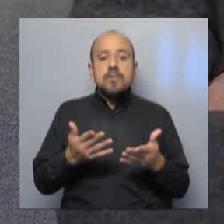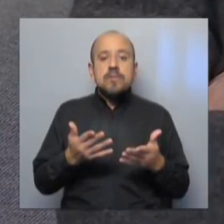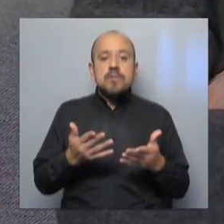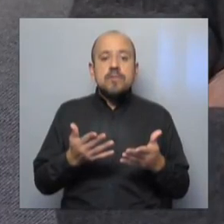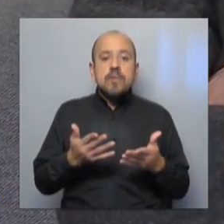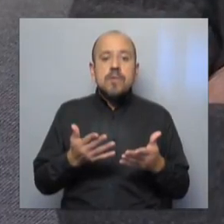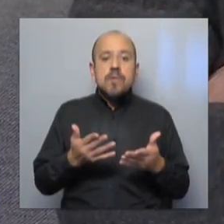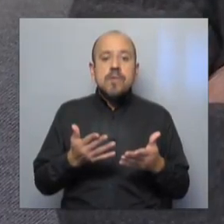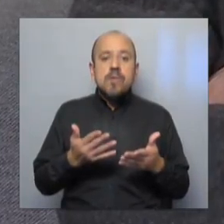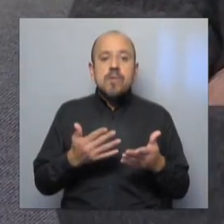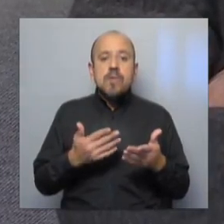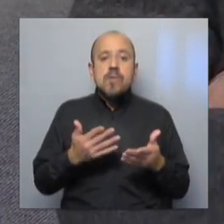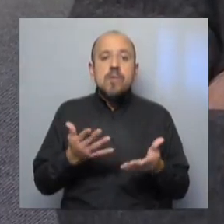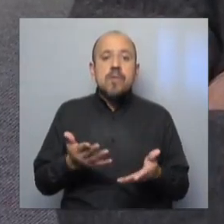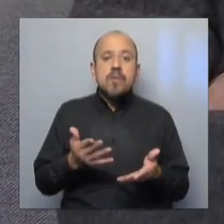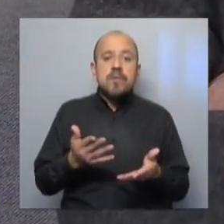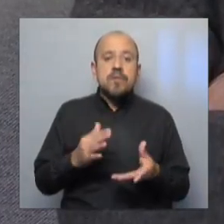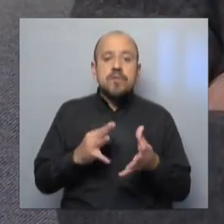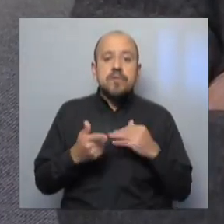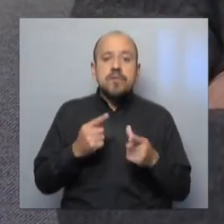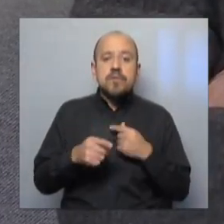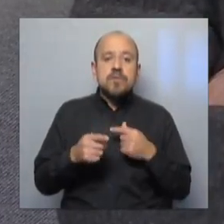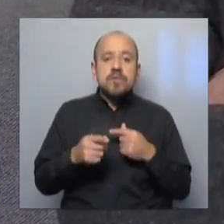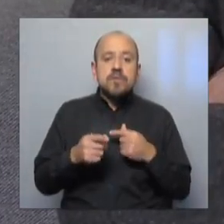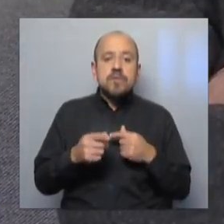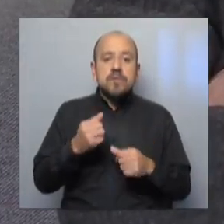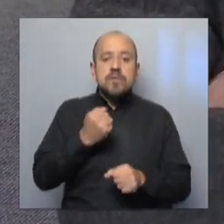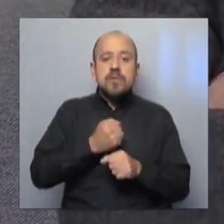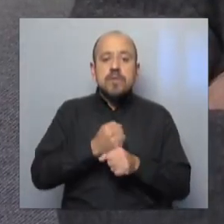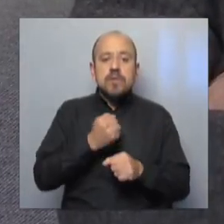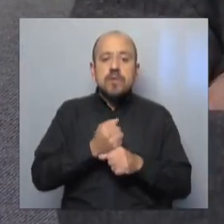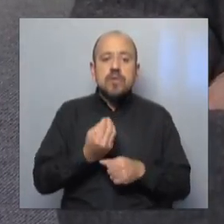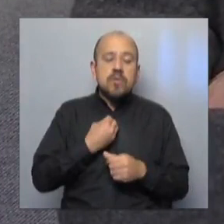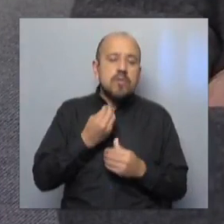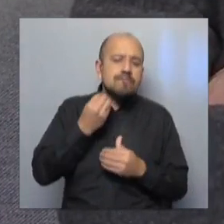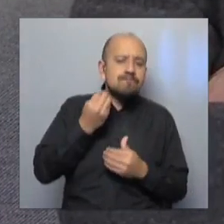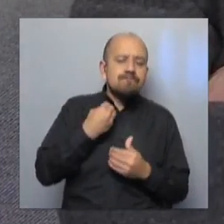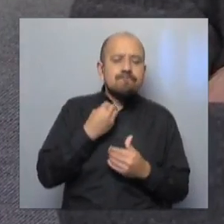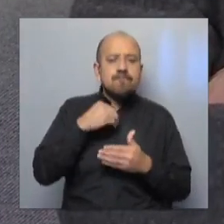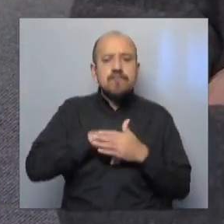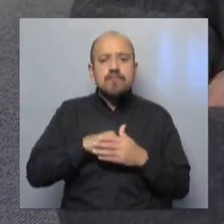es una manera de resignificar es el trabajo interno pero